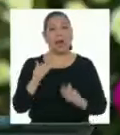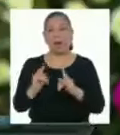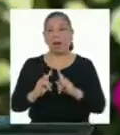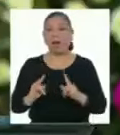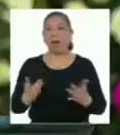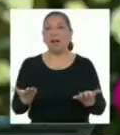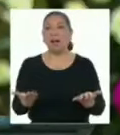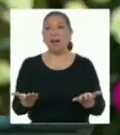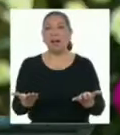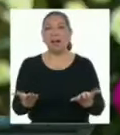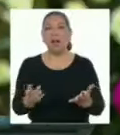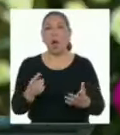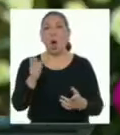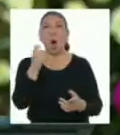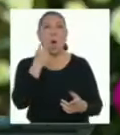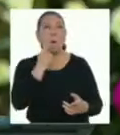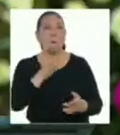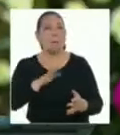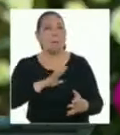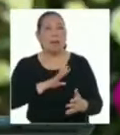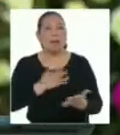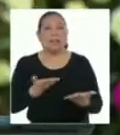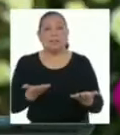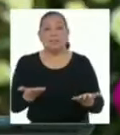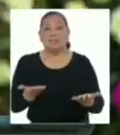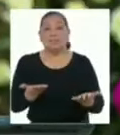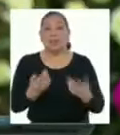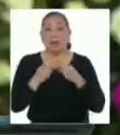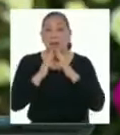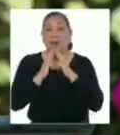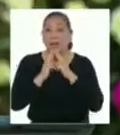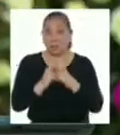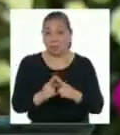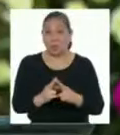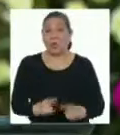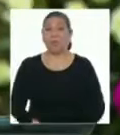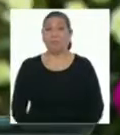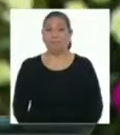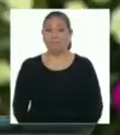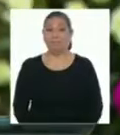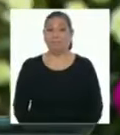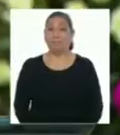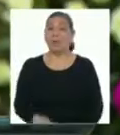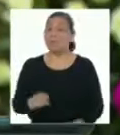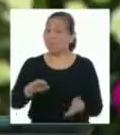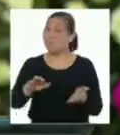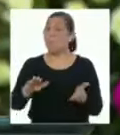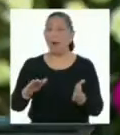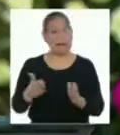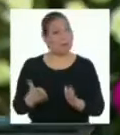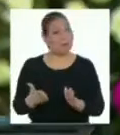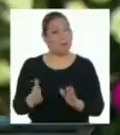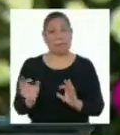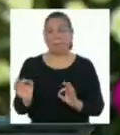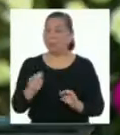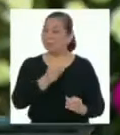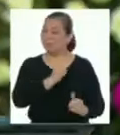con aquellos viñadores? Le contestaron: hará morir